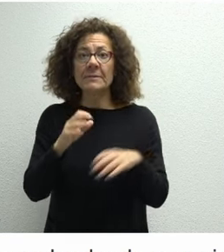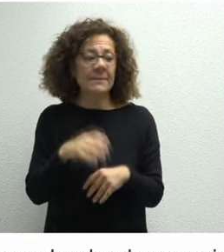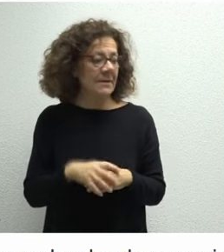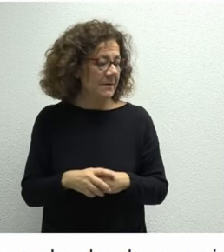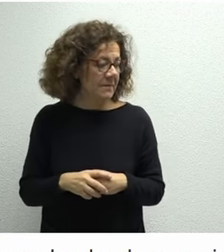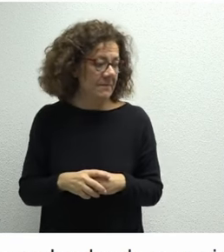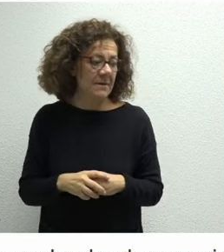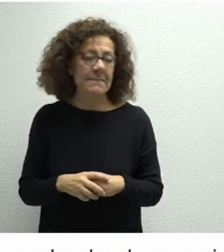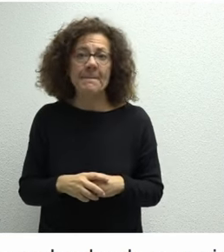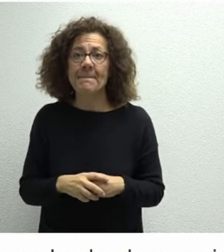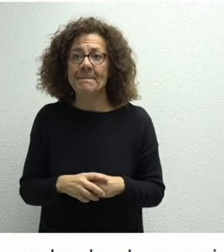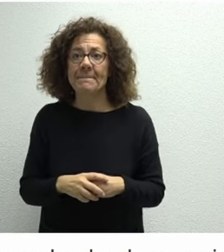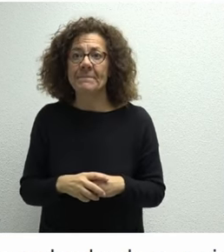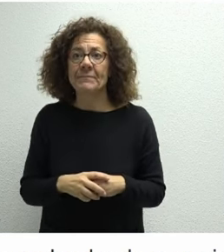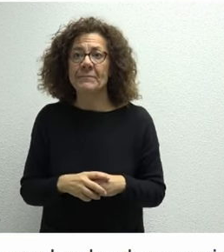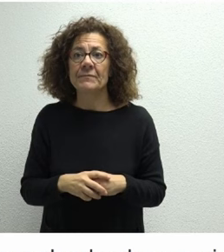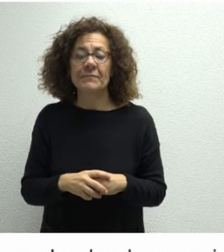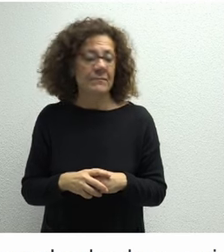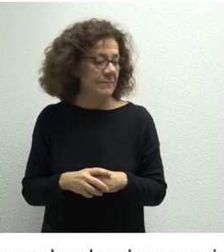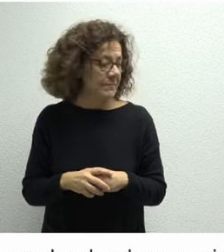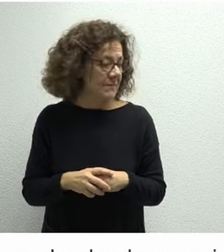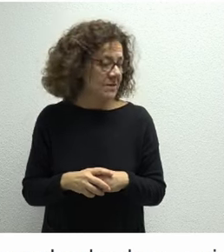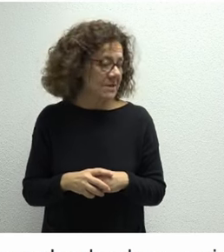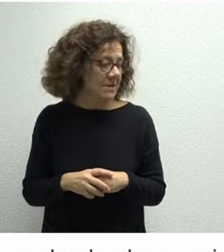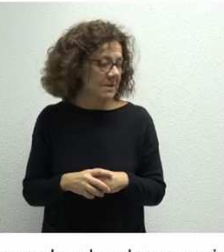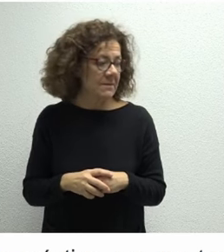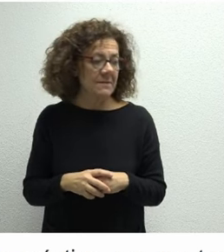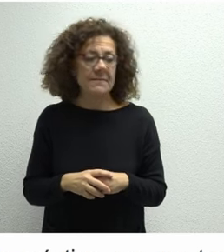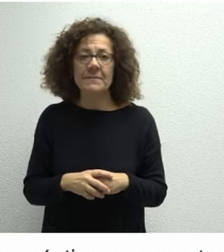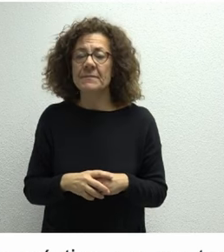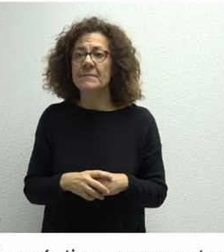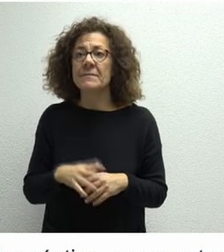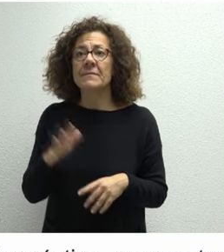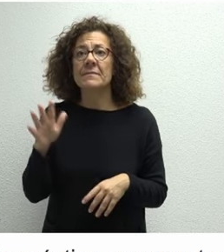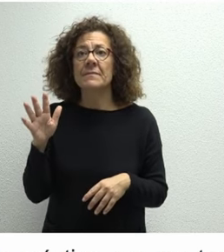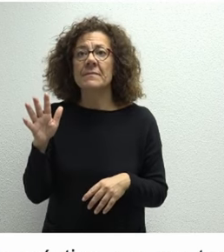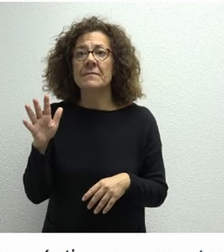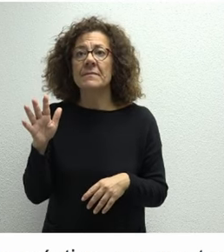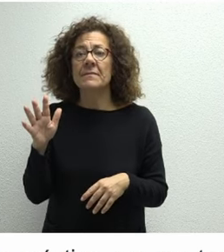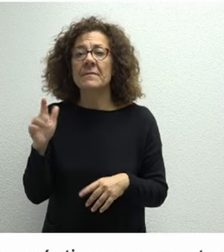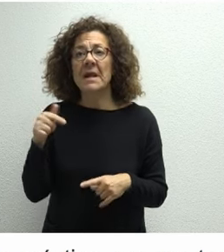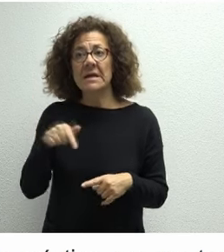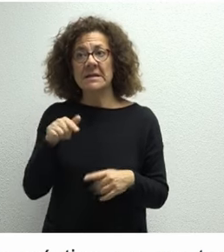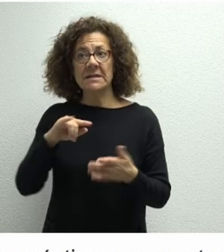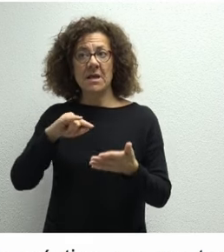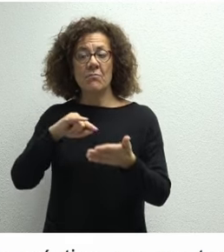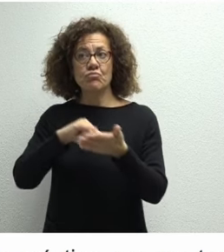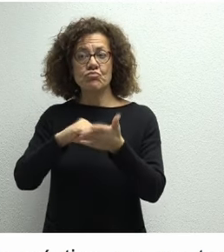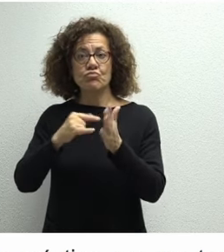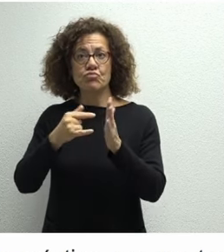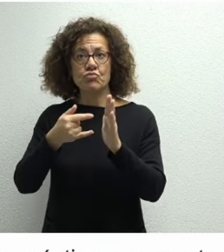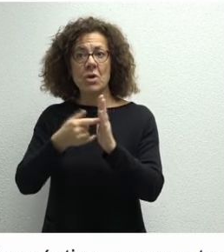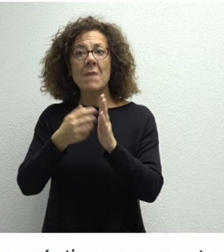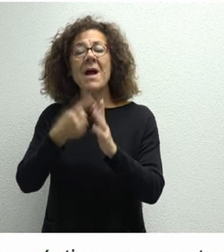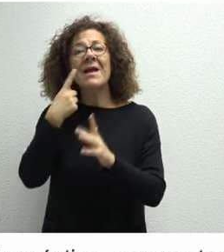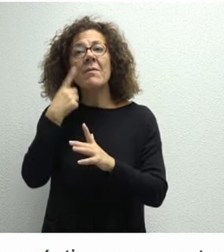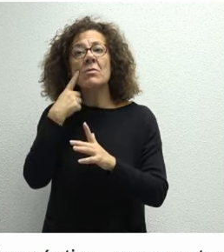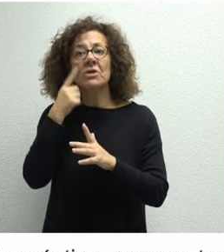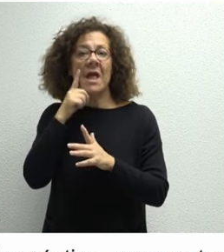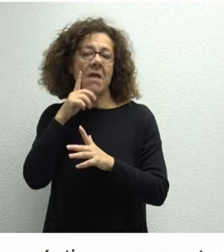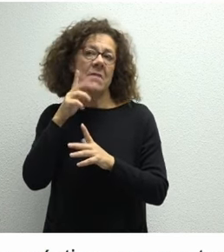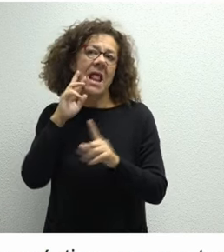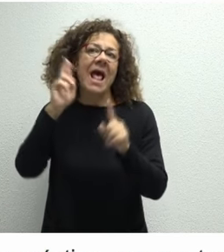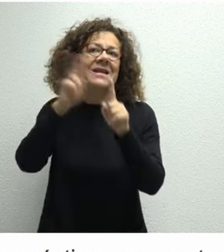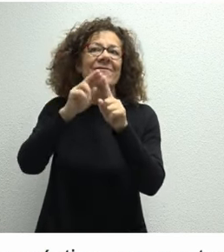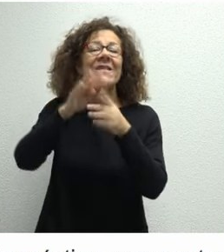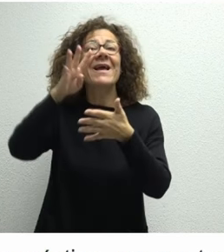enseguida sorbemos o asumimos el informe multimodal eh que vemos de referencia en Cataluña